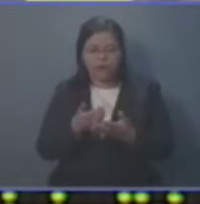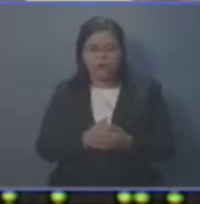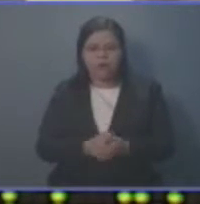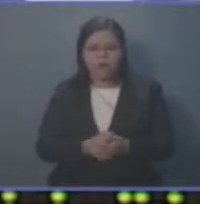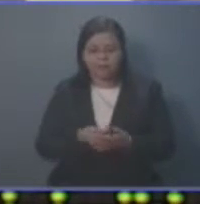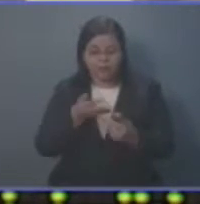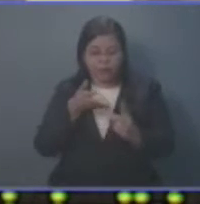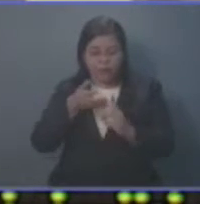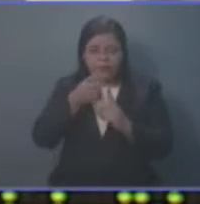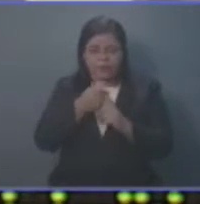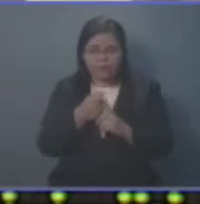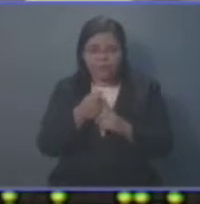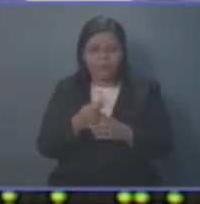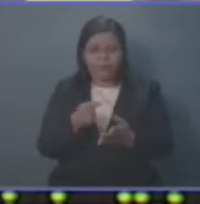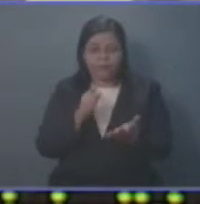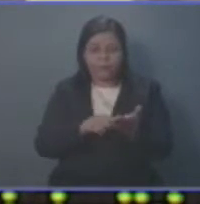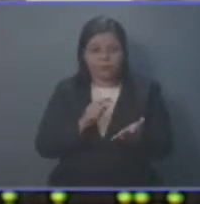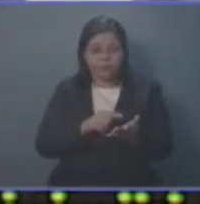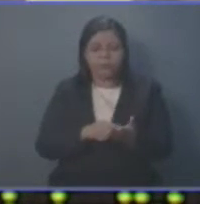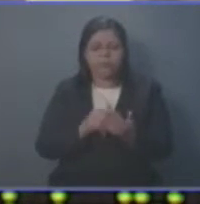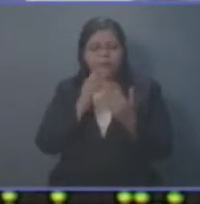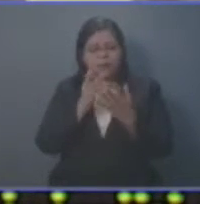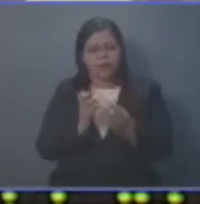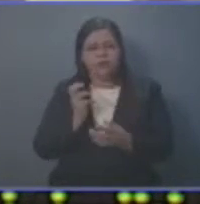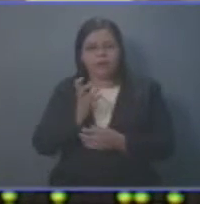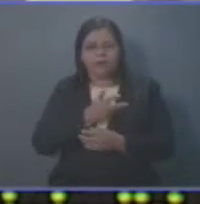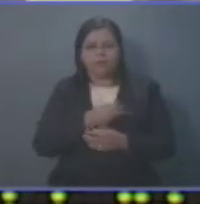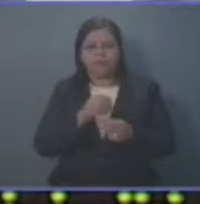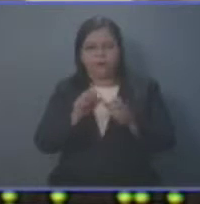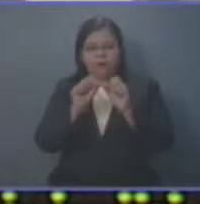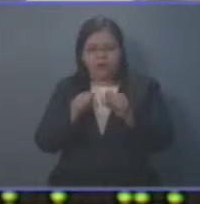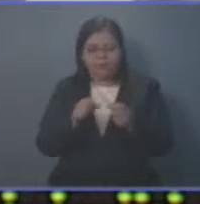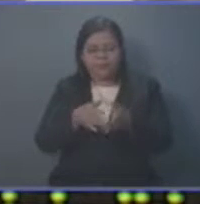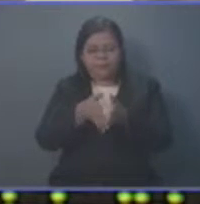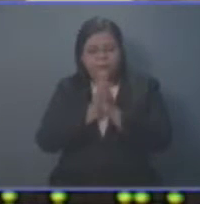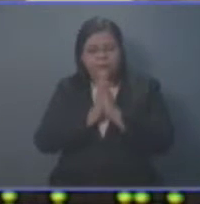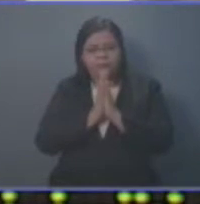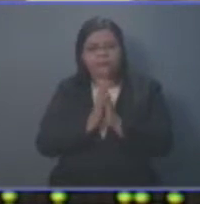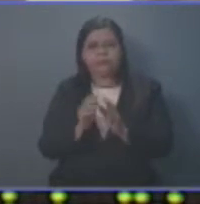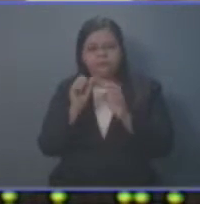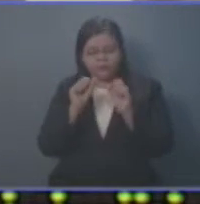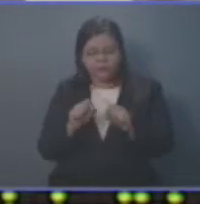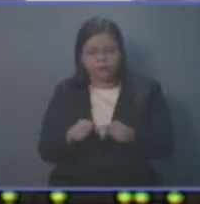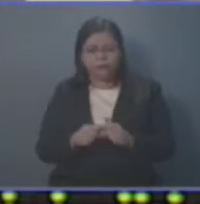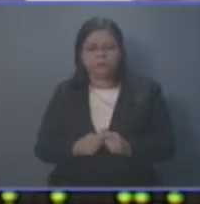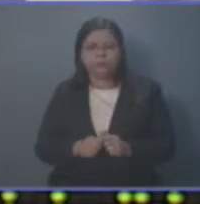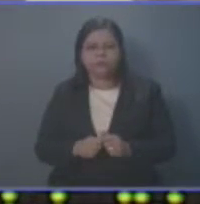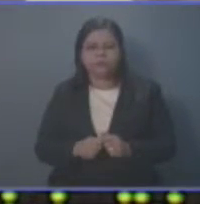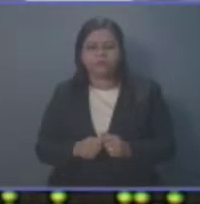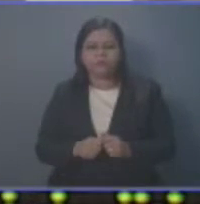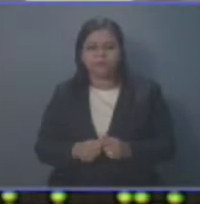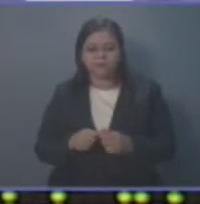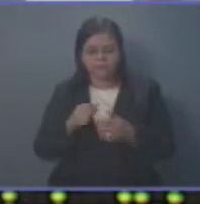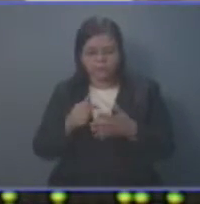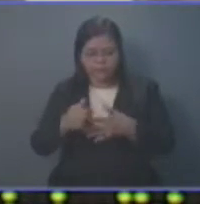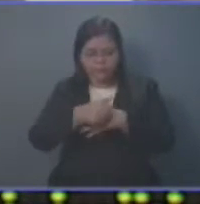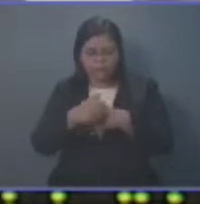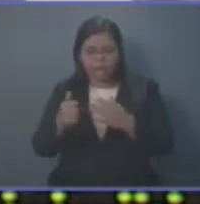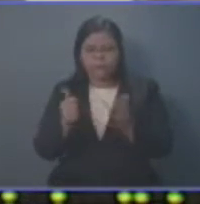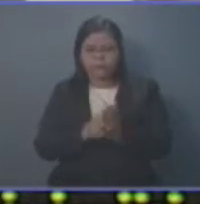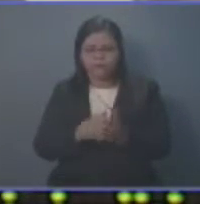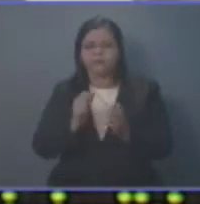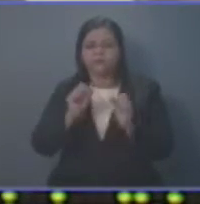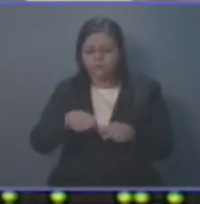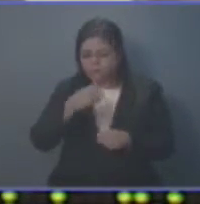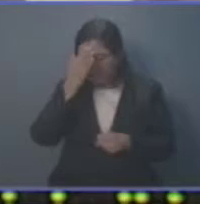al objetivo propuesto, respetuosamente pido a ustedes que esa honorable Asamblea Legislativa